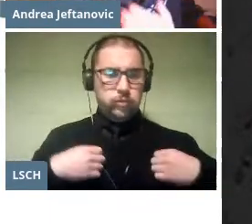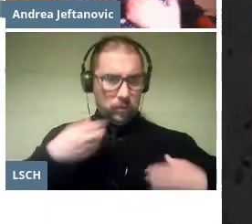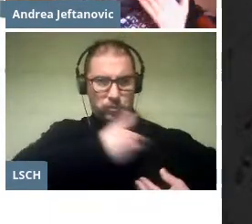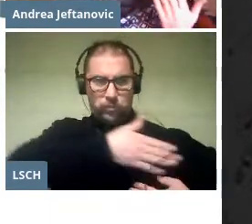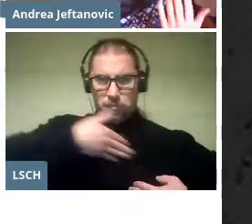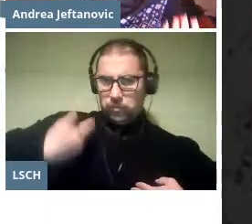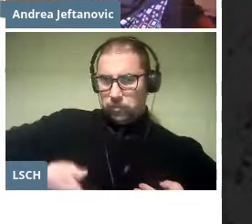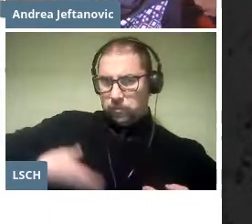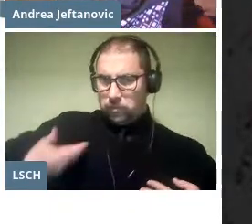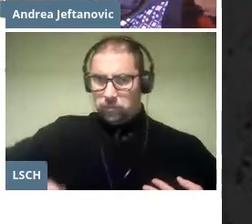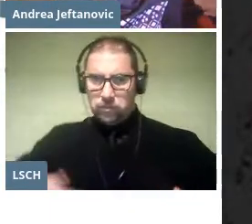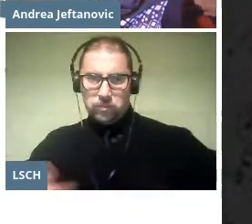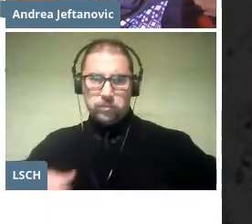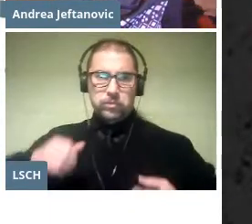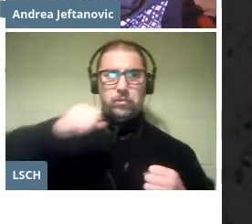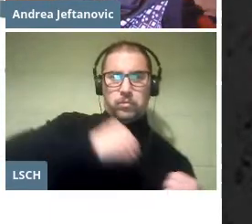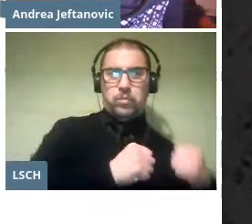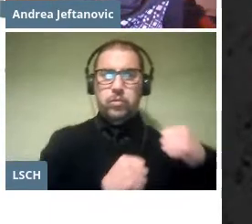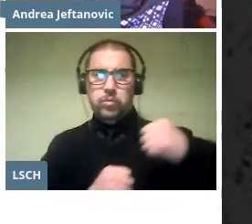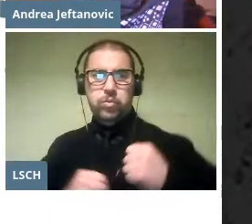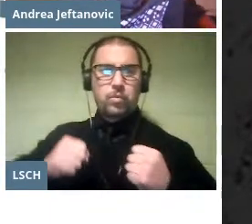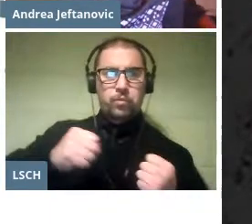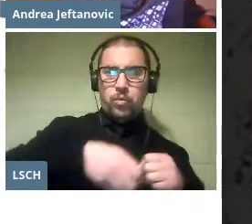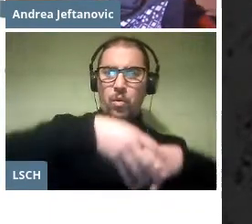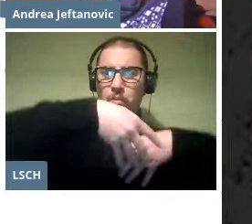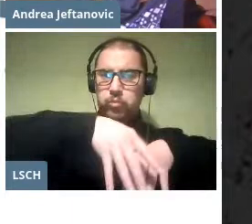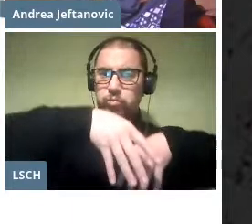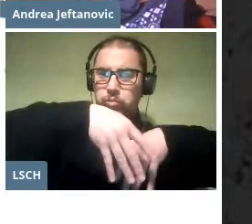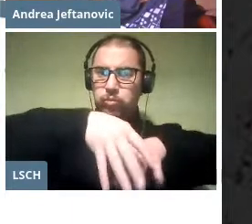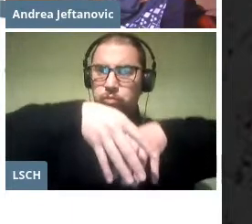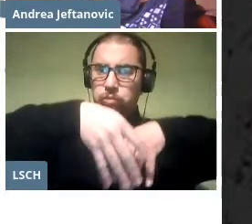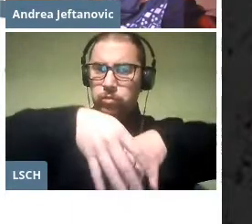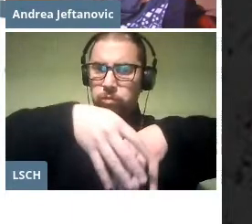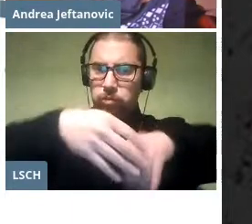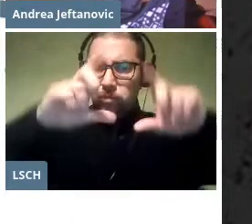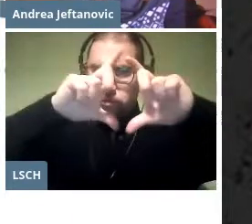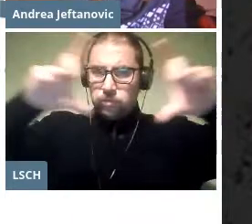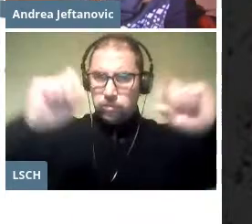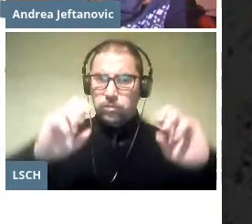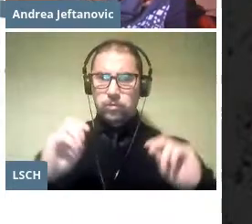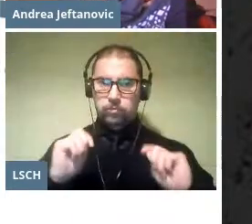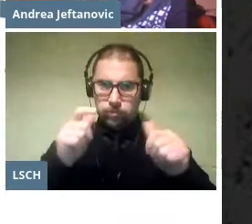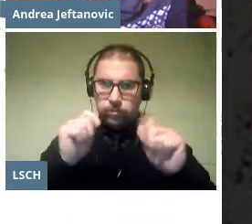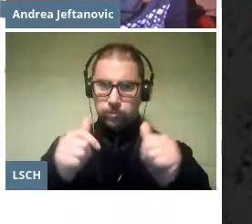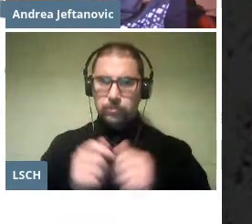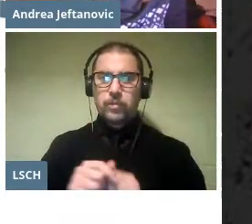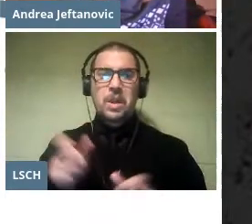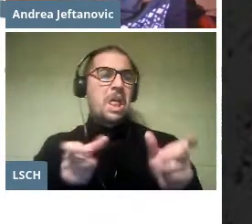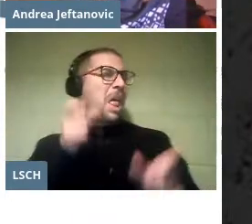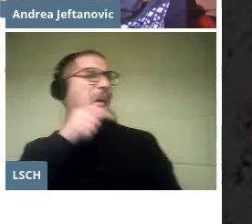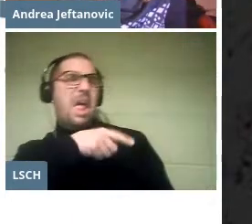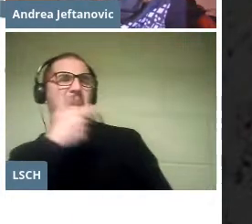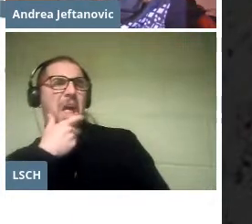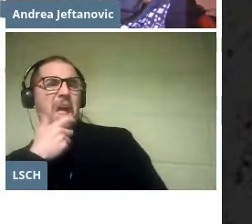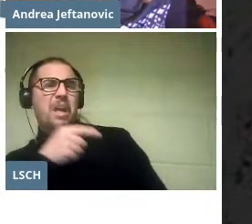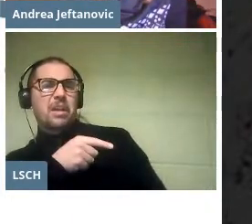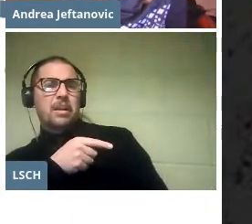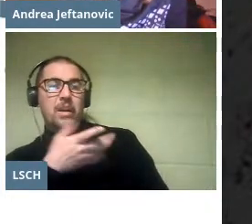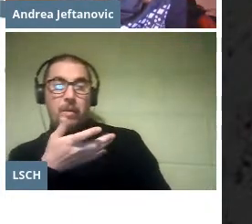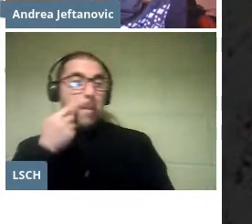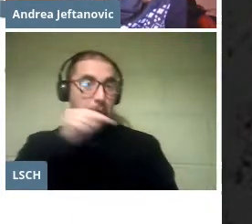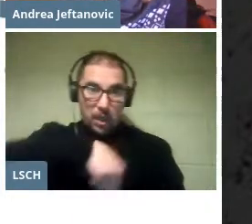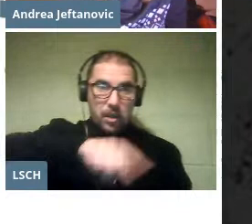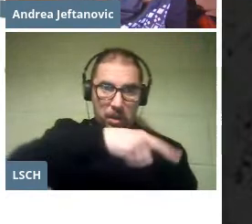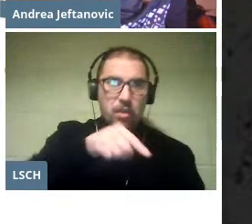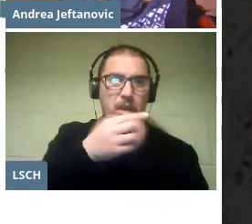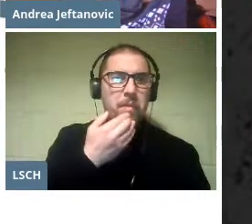pintados, marcando el paso con coreografías y consignas creativas. Se burlaban así del tabú del